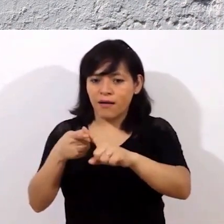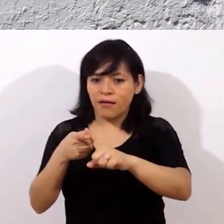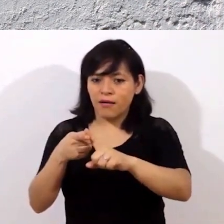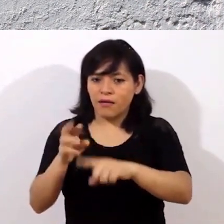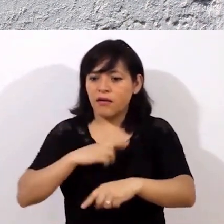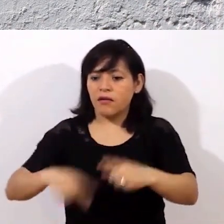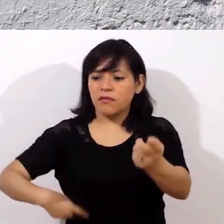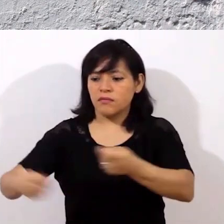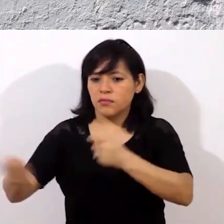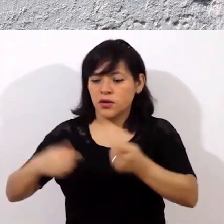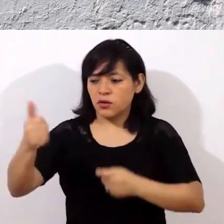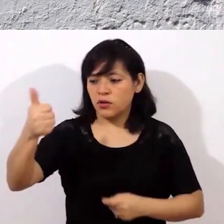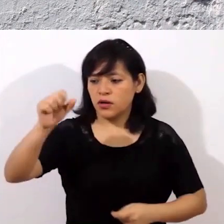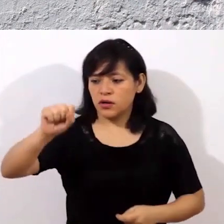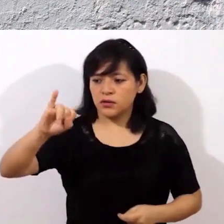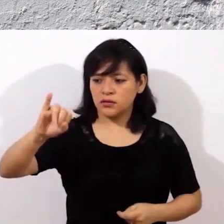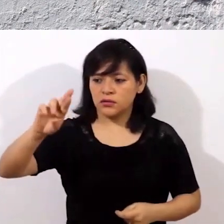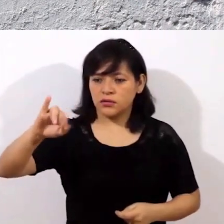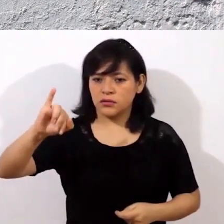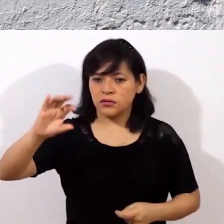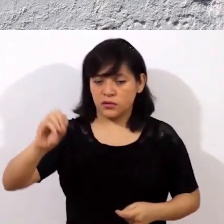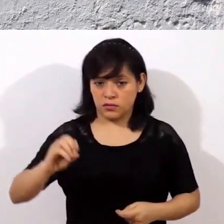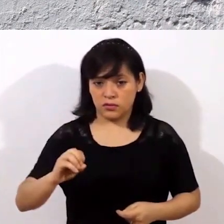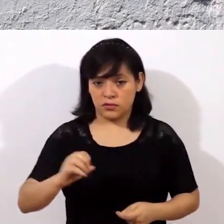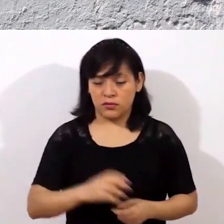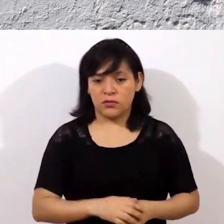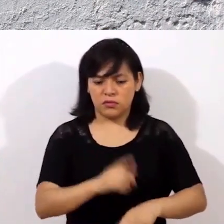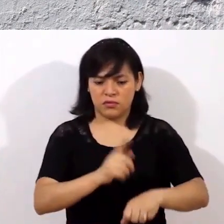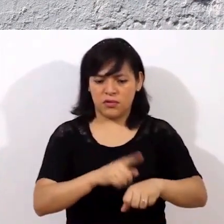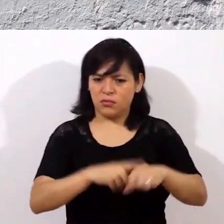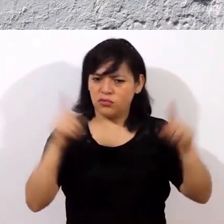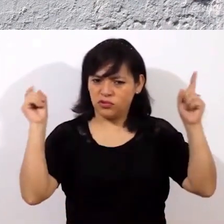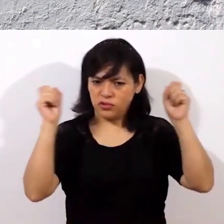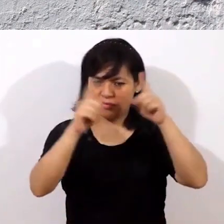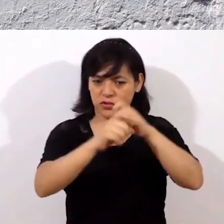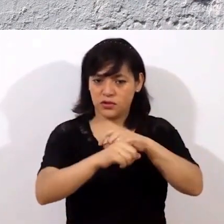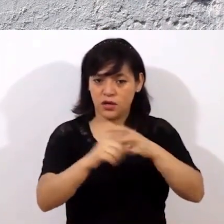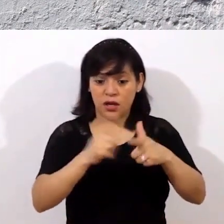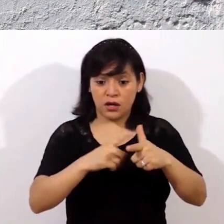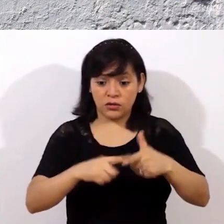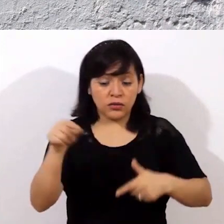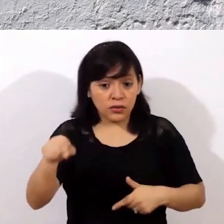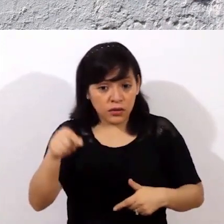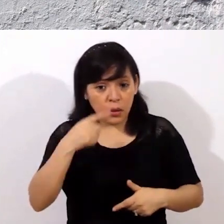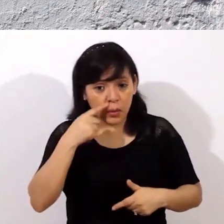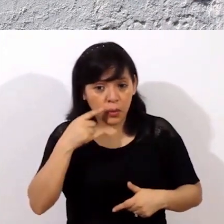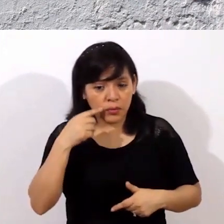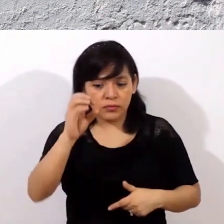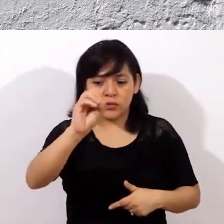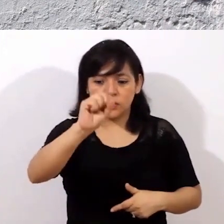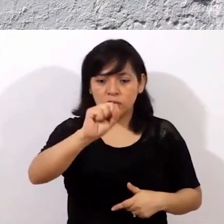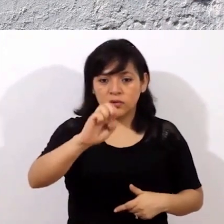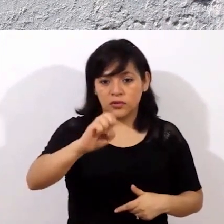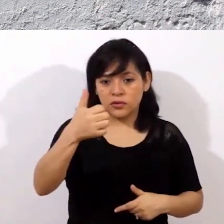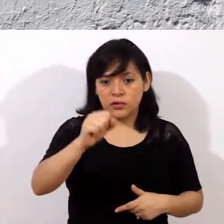entonces sucedería una de las etapas tal vez más grandes que tienen que ver con el exilio. Todo el reino del norte llevados